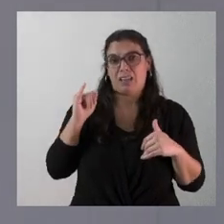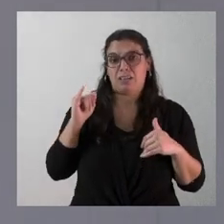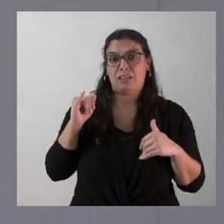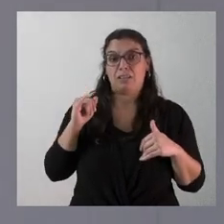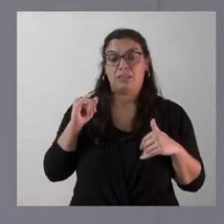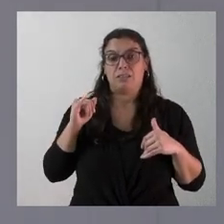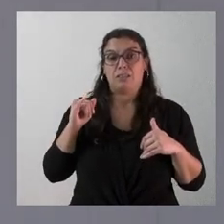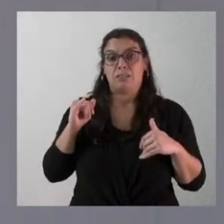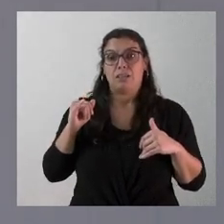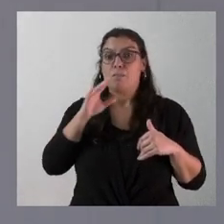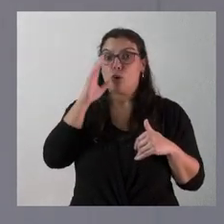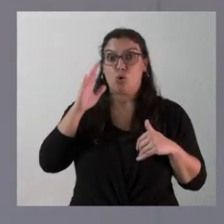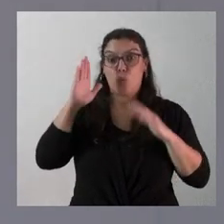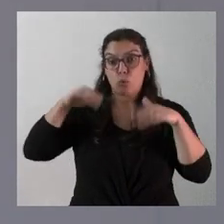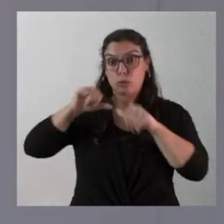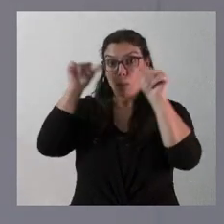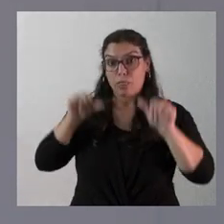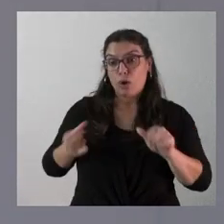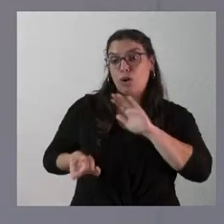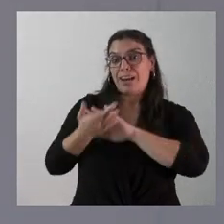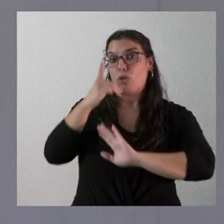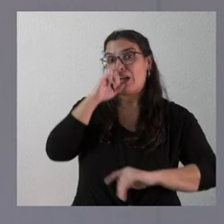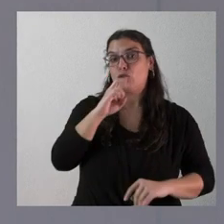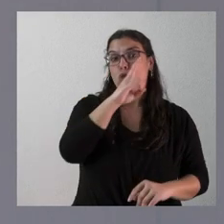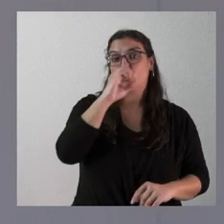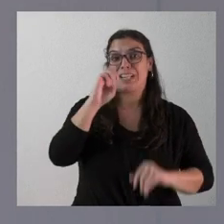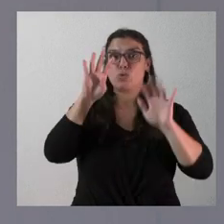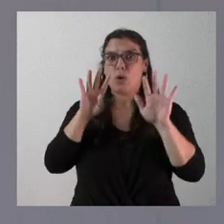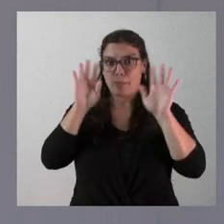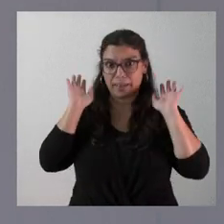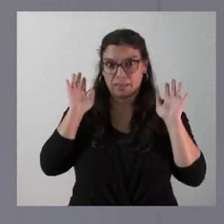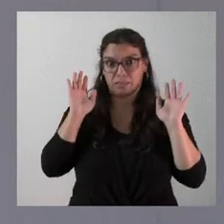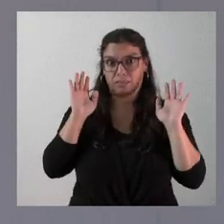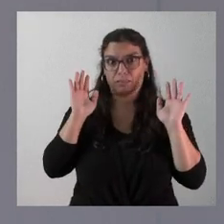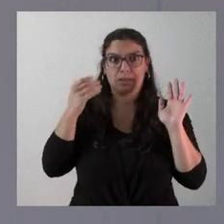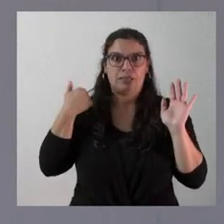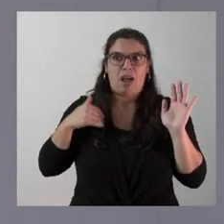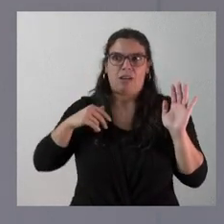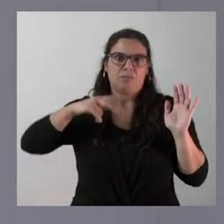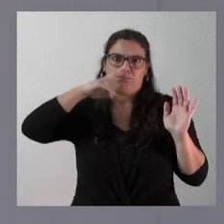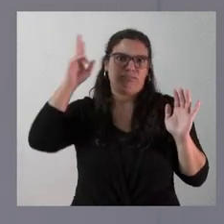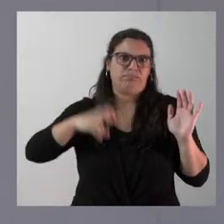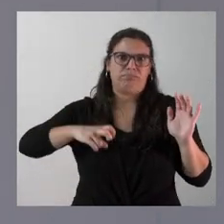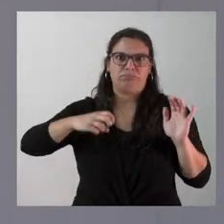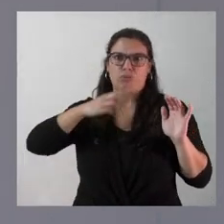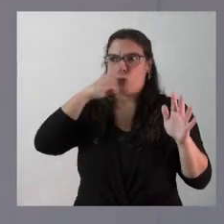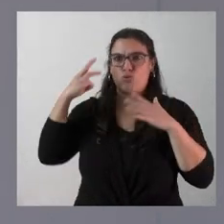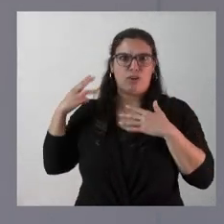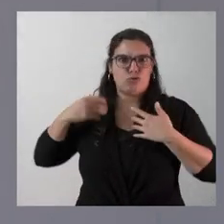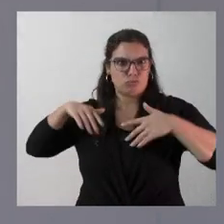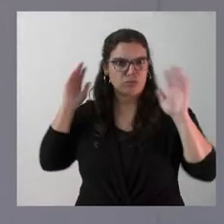vigente Data del año 2009 y que ha perdido ya su vigencia hace ocho años